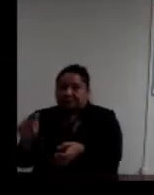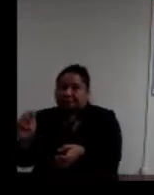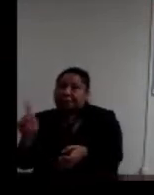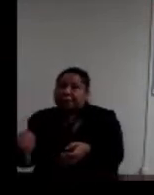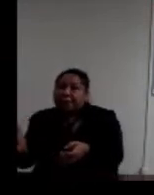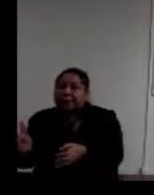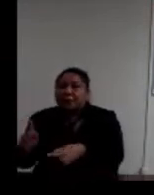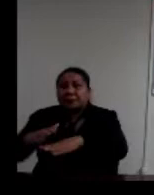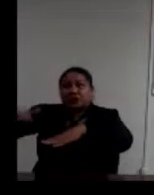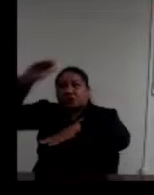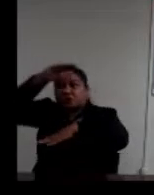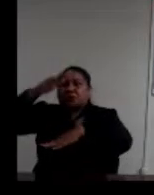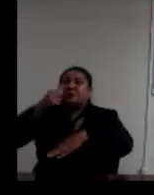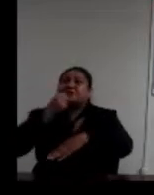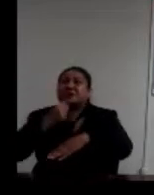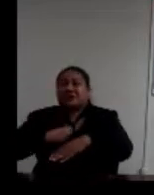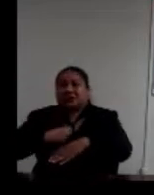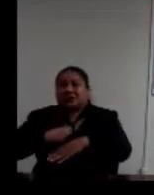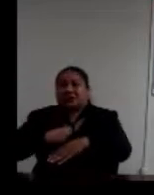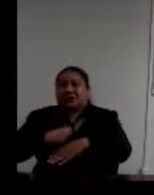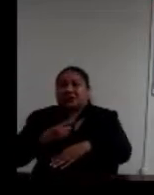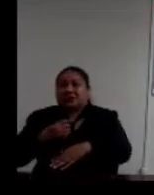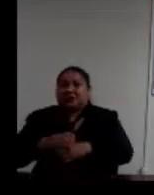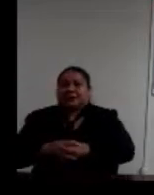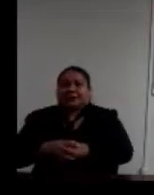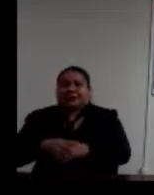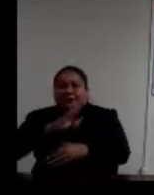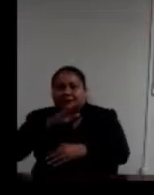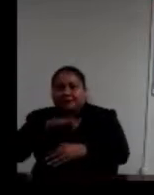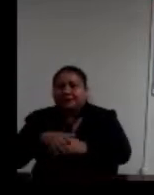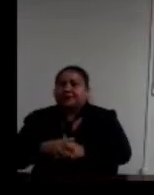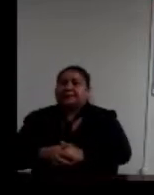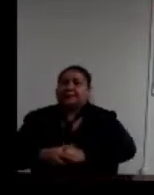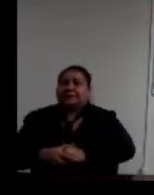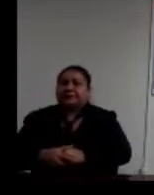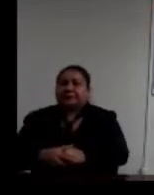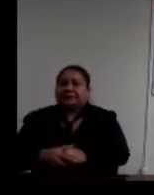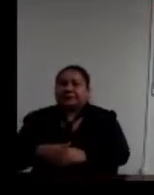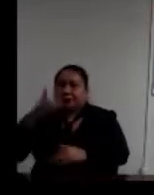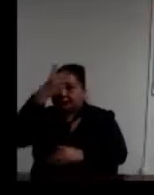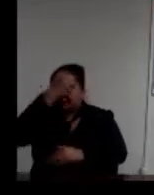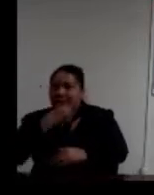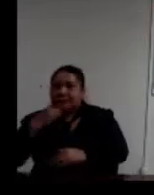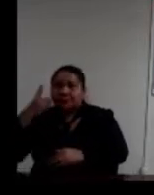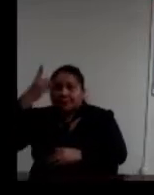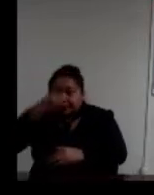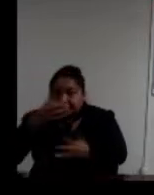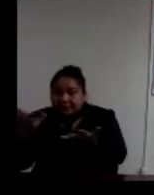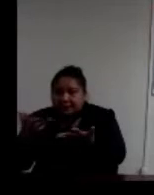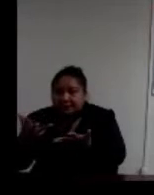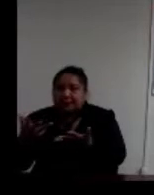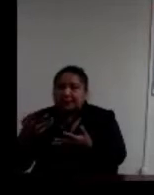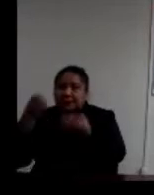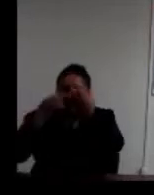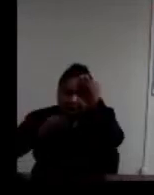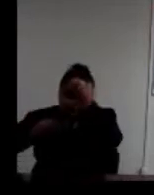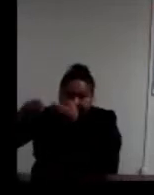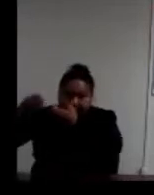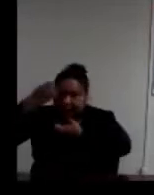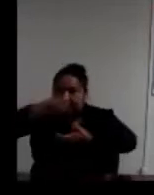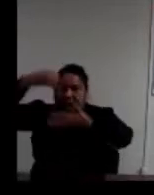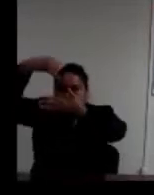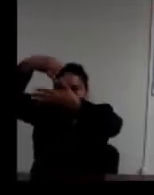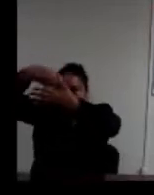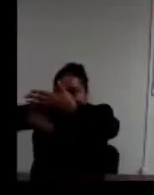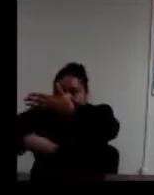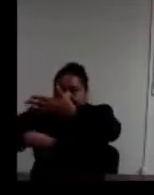completamente. Entonces, esto nos lleva mucho a la cuestión de hacer un diagnóstico, hacer una evaluación un poco más profunda para